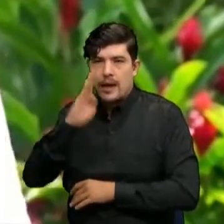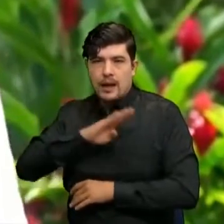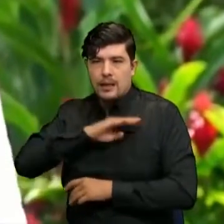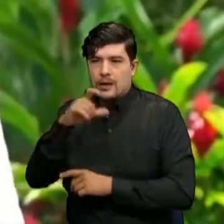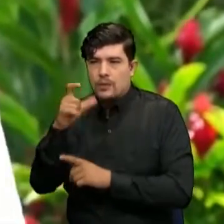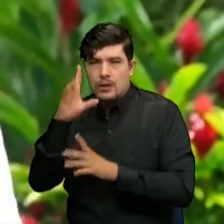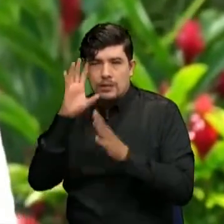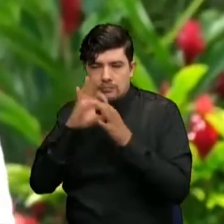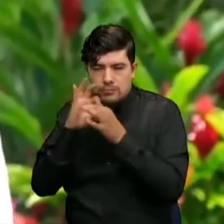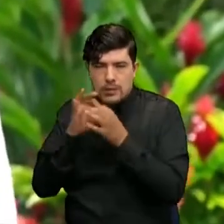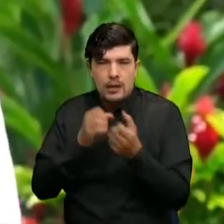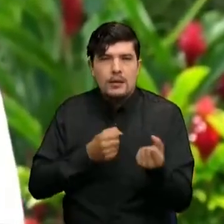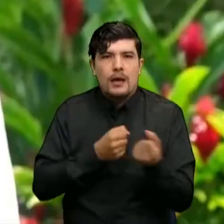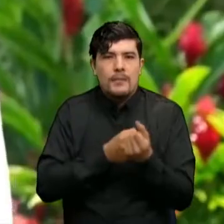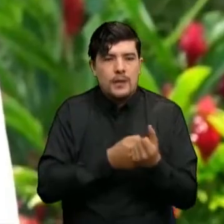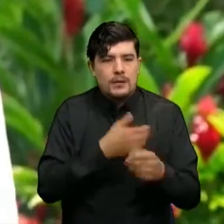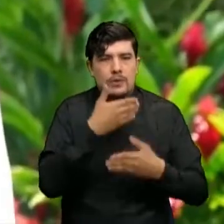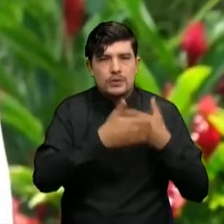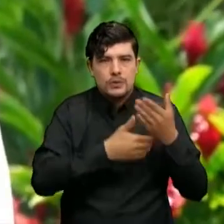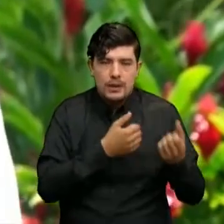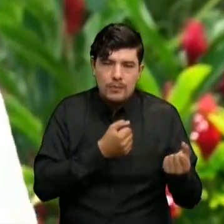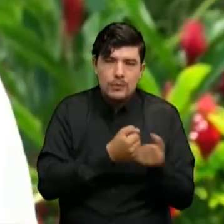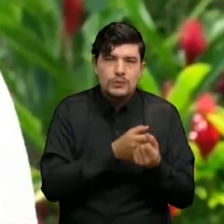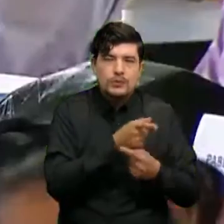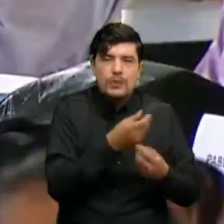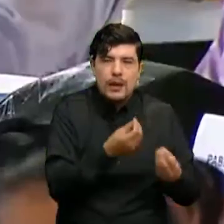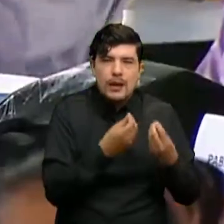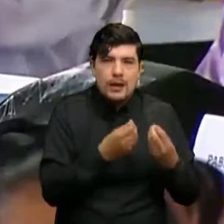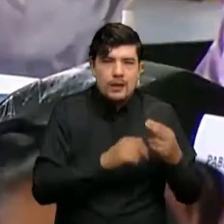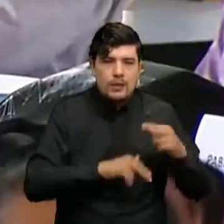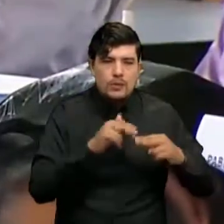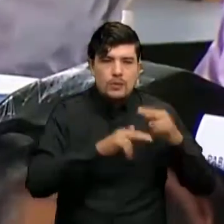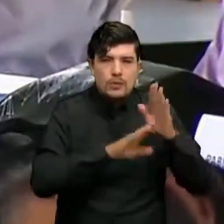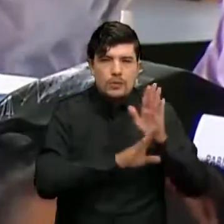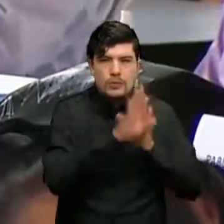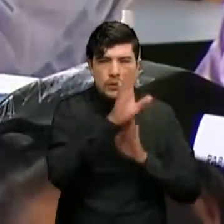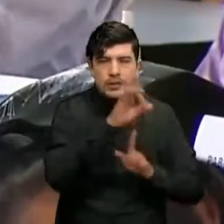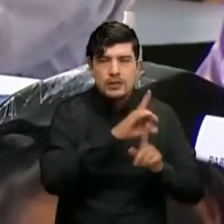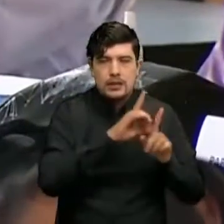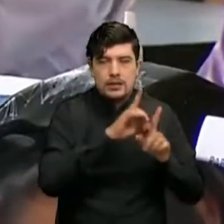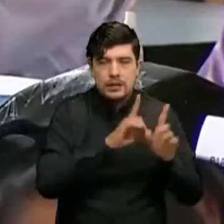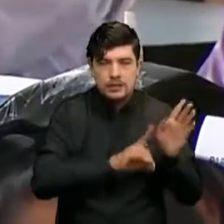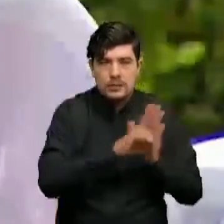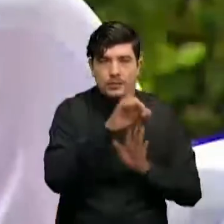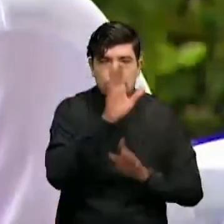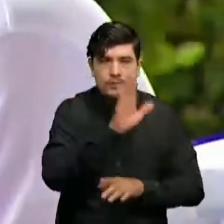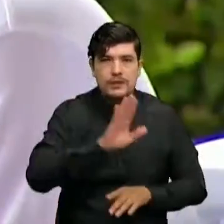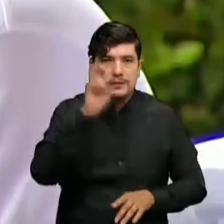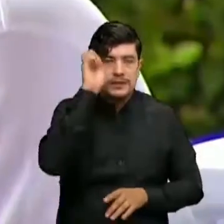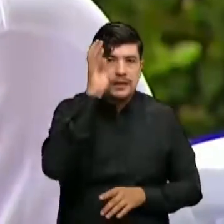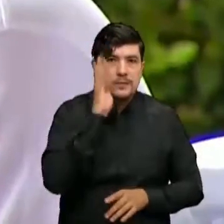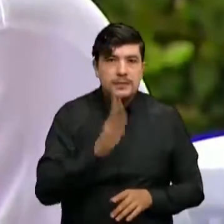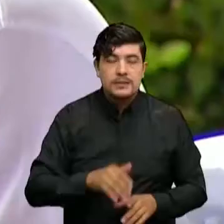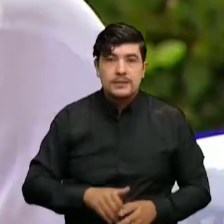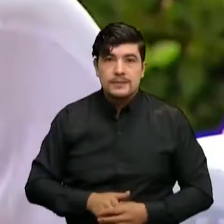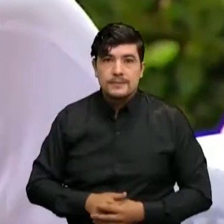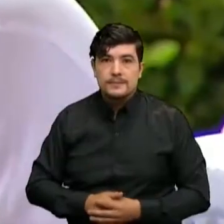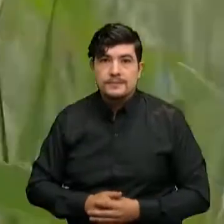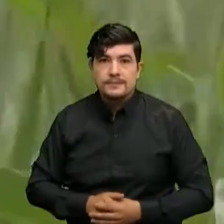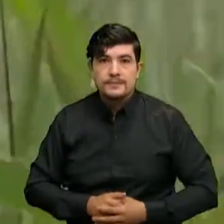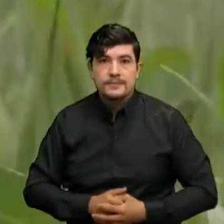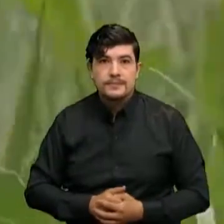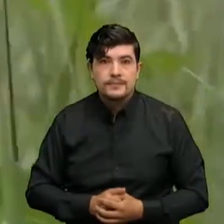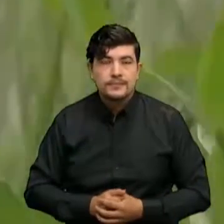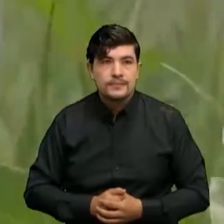construir escenarios de paz, de reconciliación y de unidad para Norte. Fuera de esto, se instalarán 14 mesas de diálogo para avanzar en temas